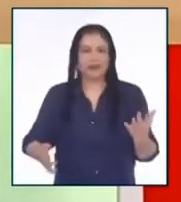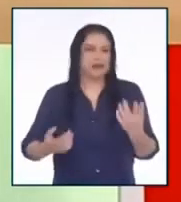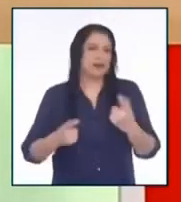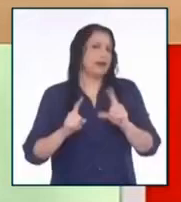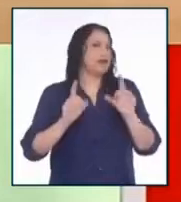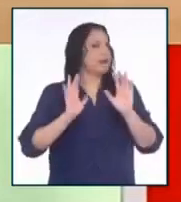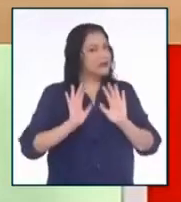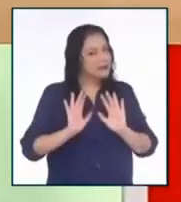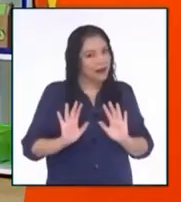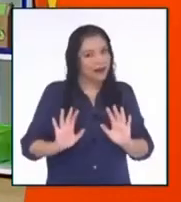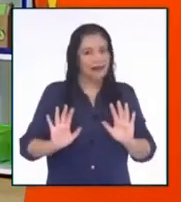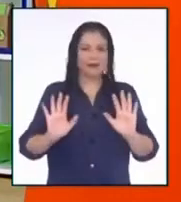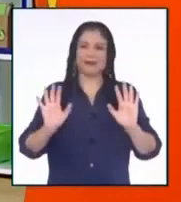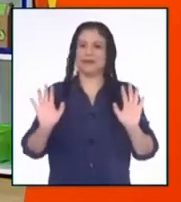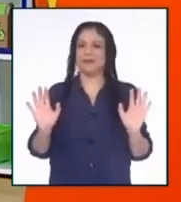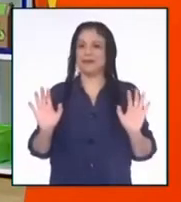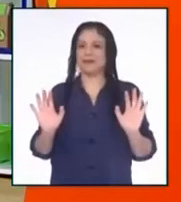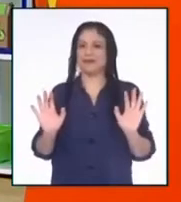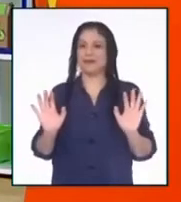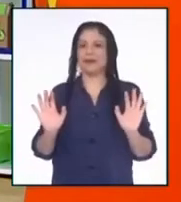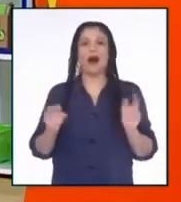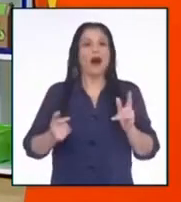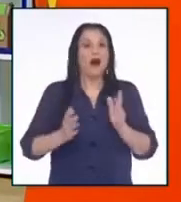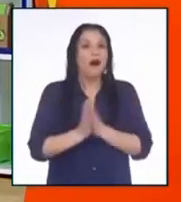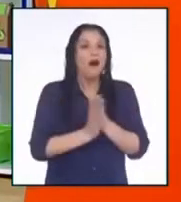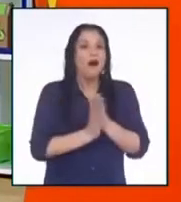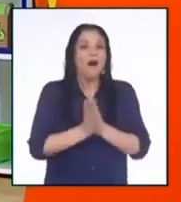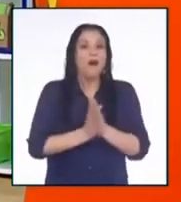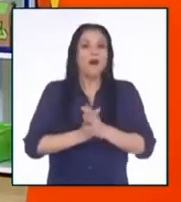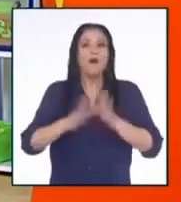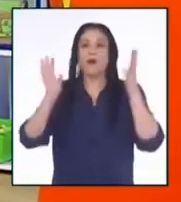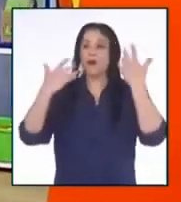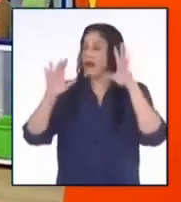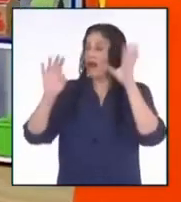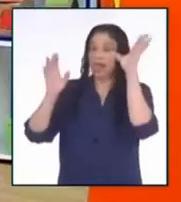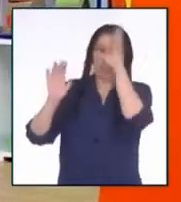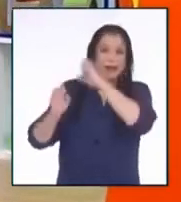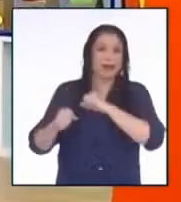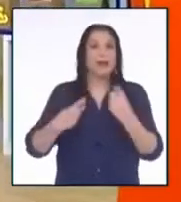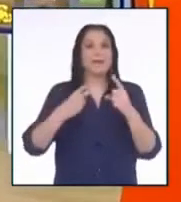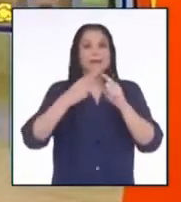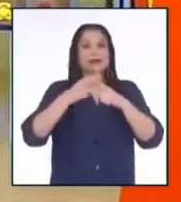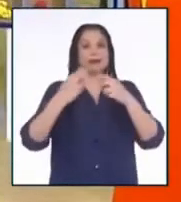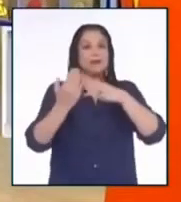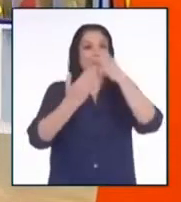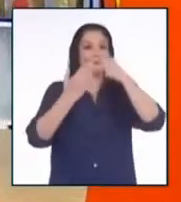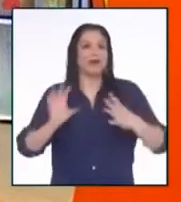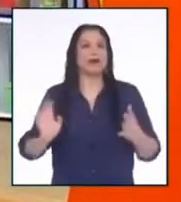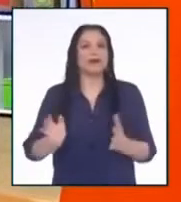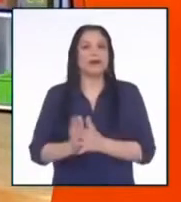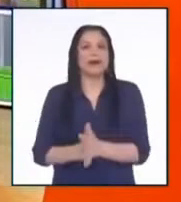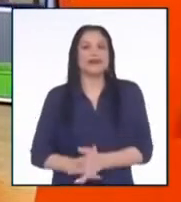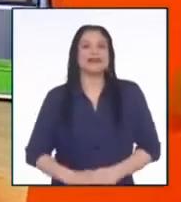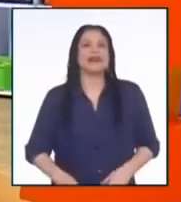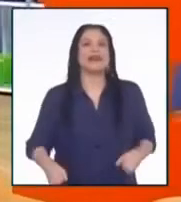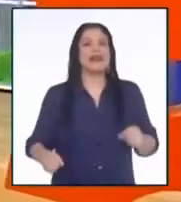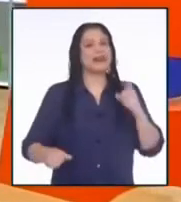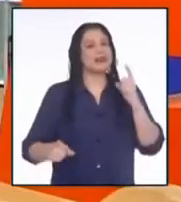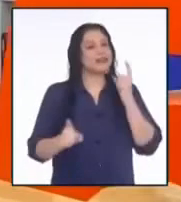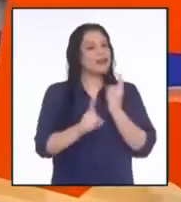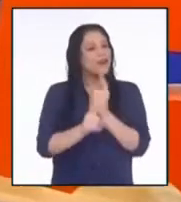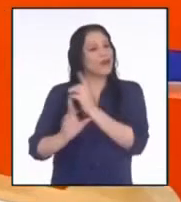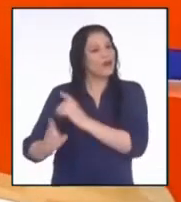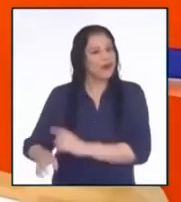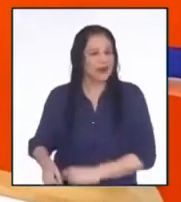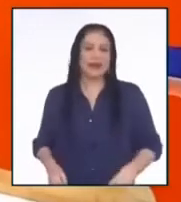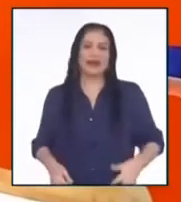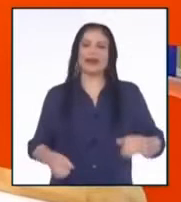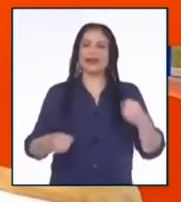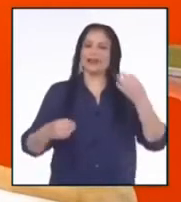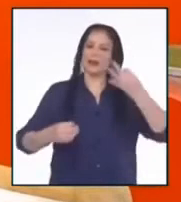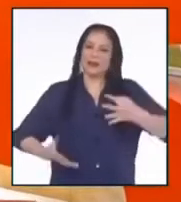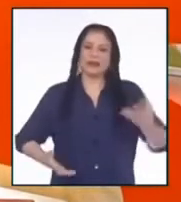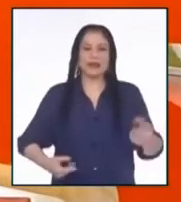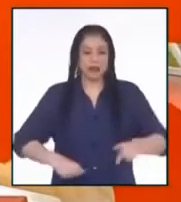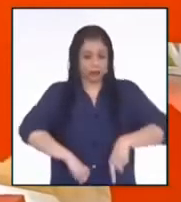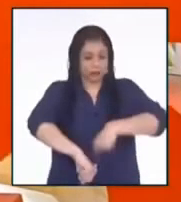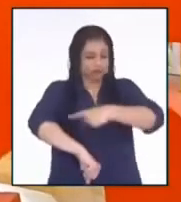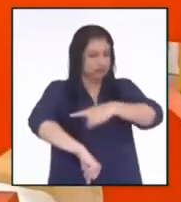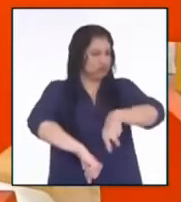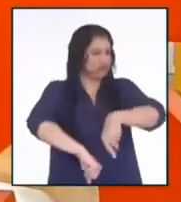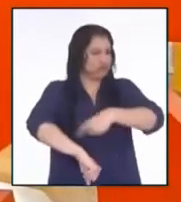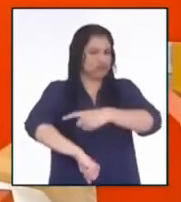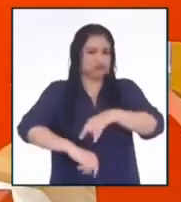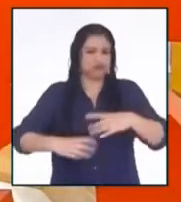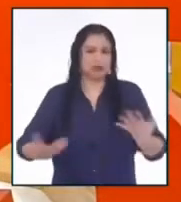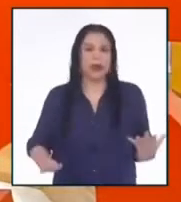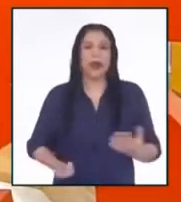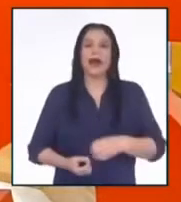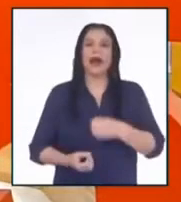no te adelantes, pues. ¡Uy! ¡Se nos pasó! Sí. Tenemos que empezar el programa, Stephanie. ¡Ay, es cierto! ¿Verdad? La hora se pasó